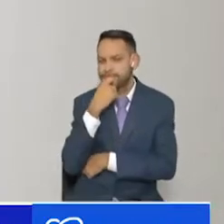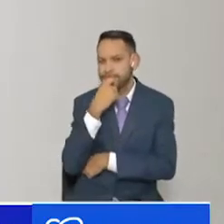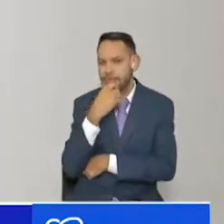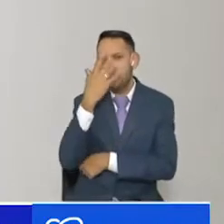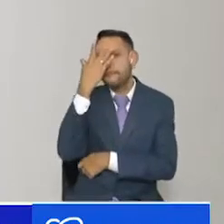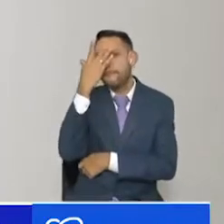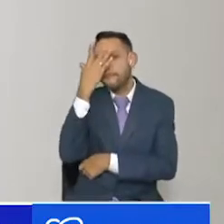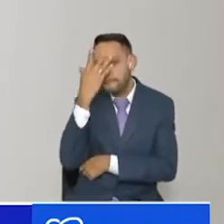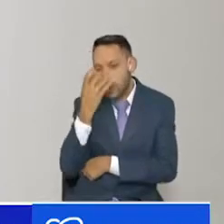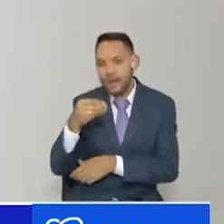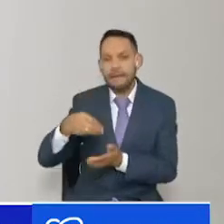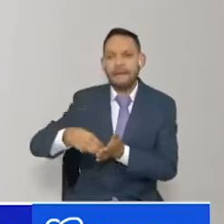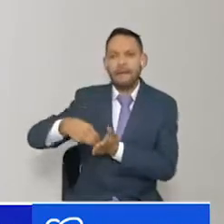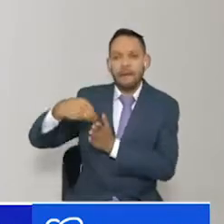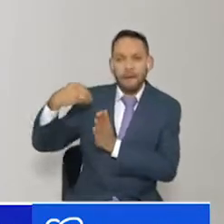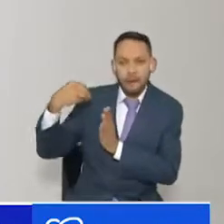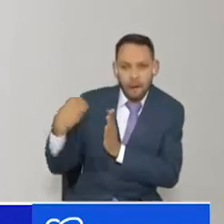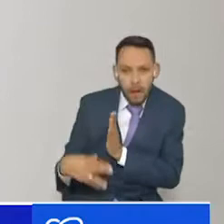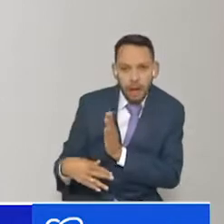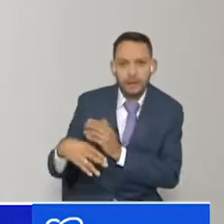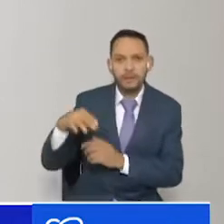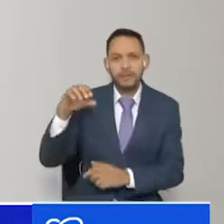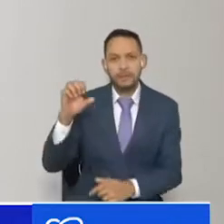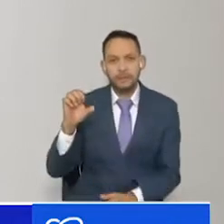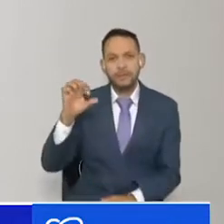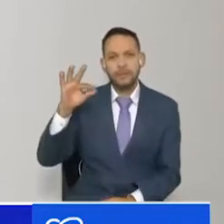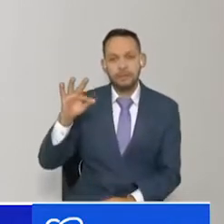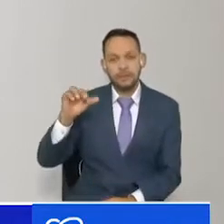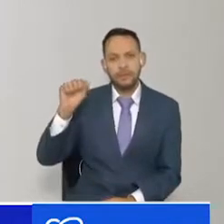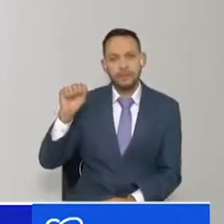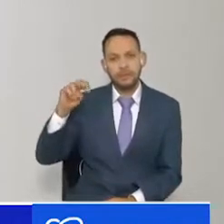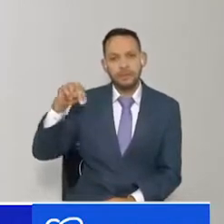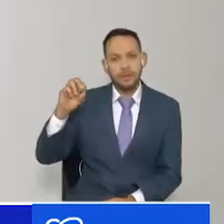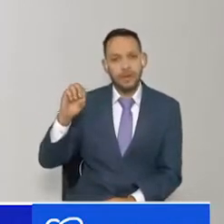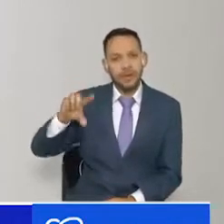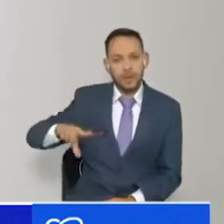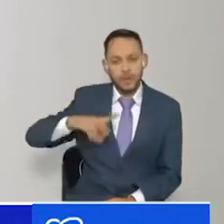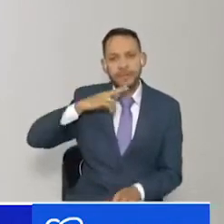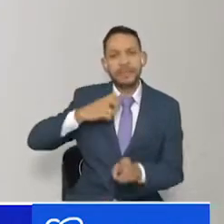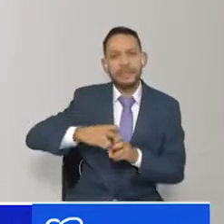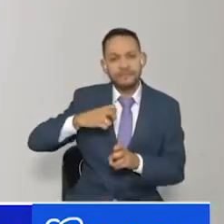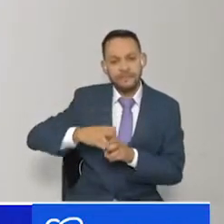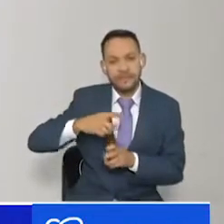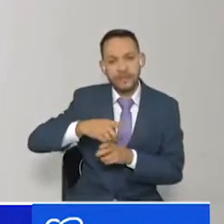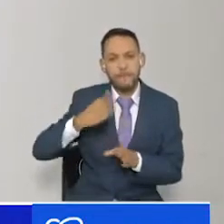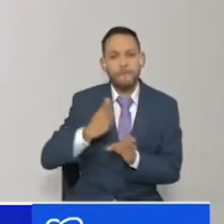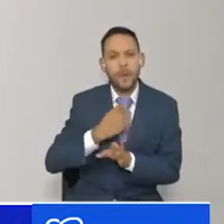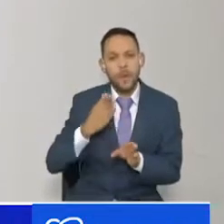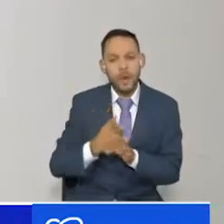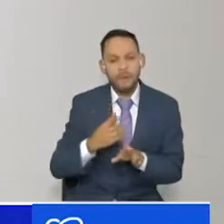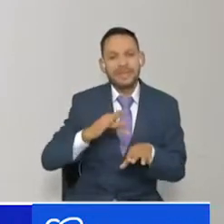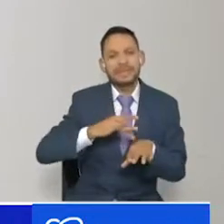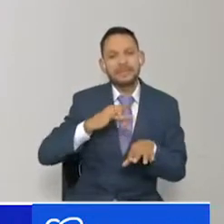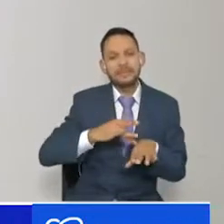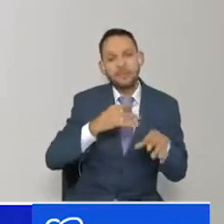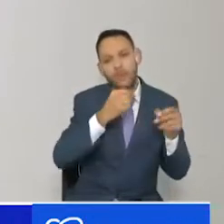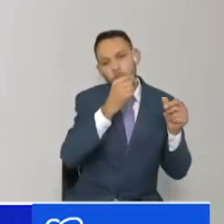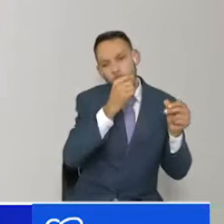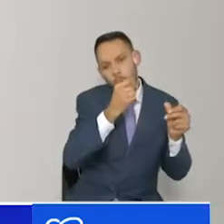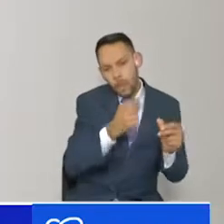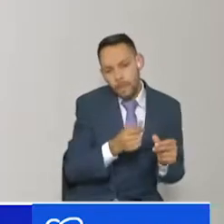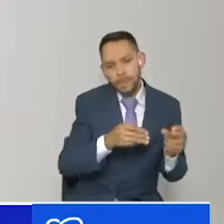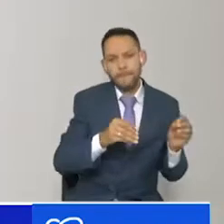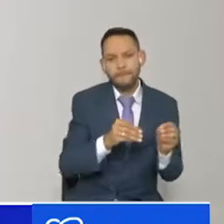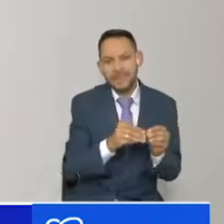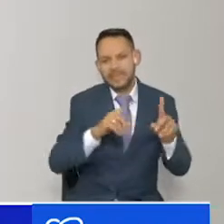el incremento en la demanda de combustibles que se ha generado por temas de reactivación económica podríamos que sumado